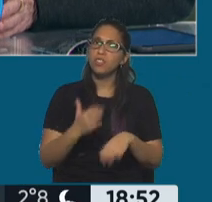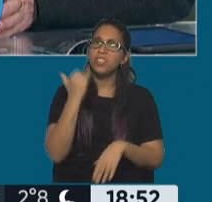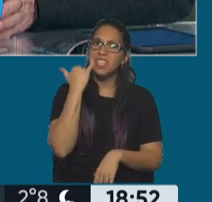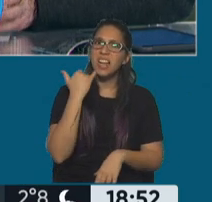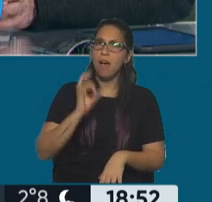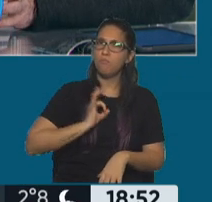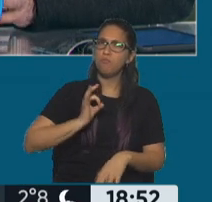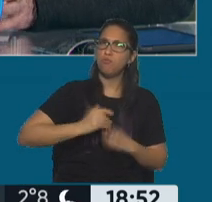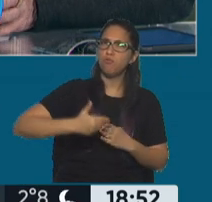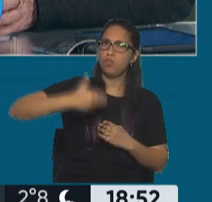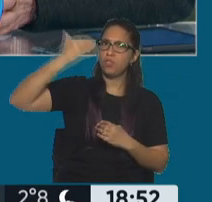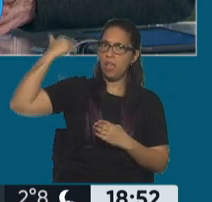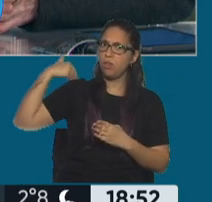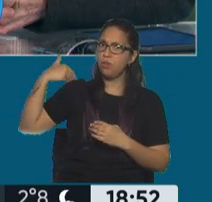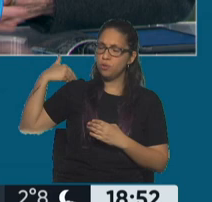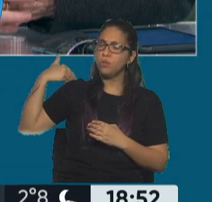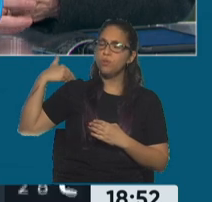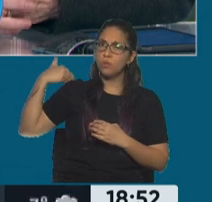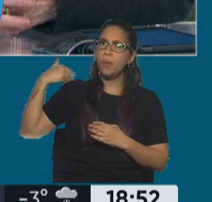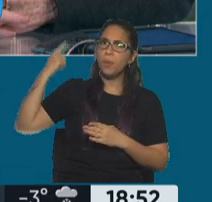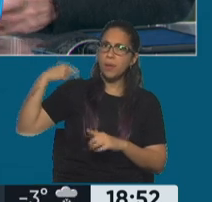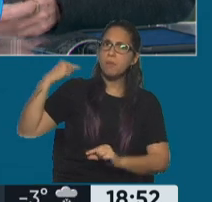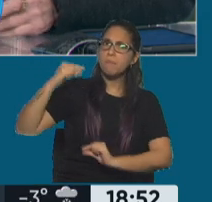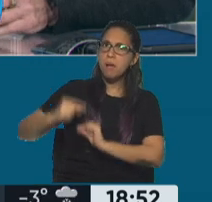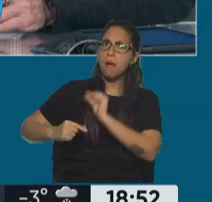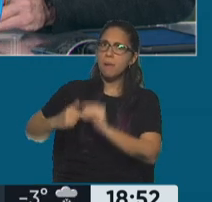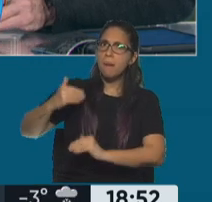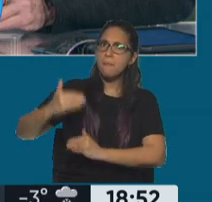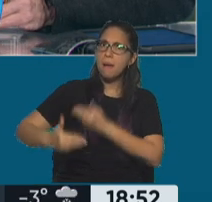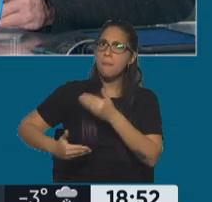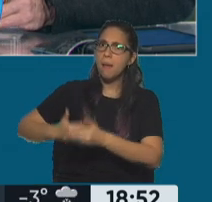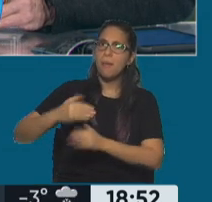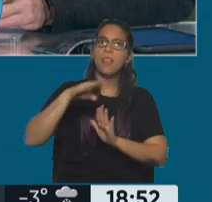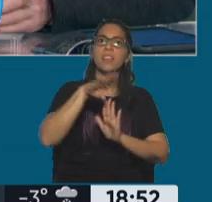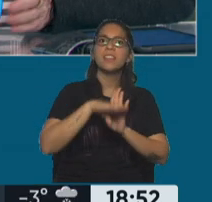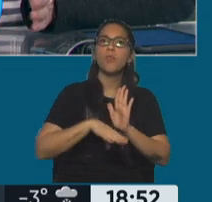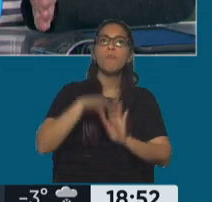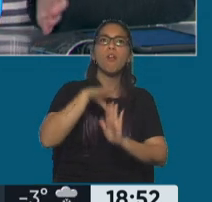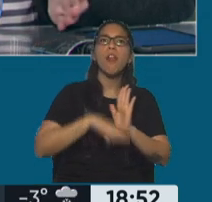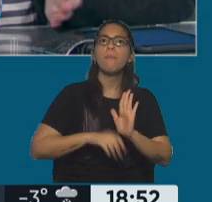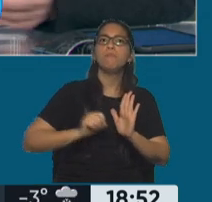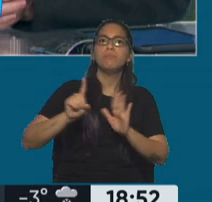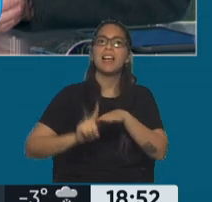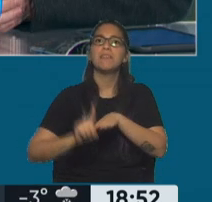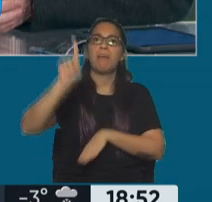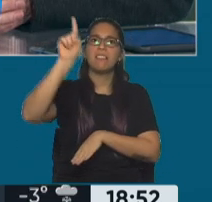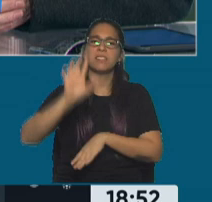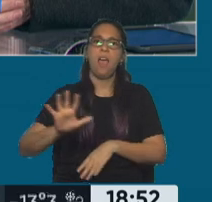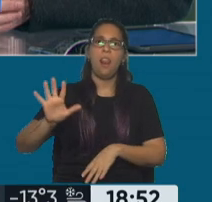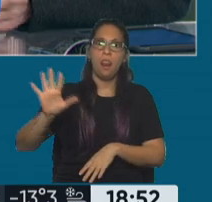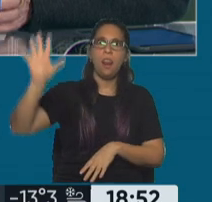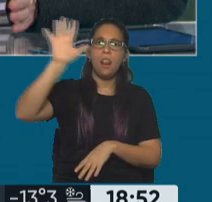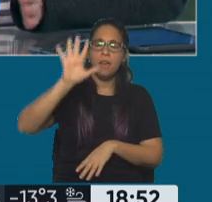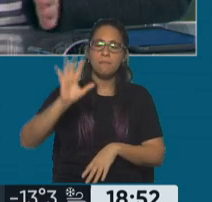décadas tiene décadas está desarrollando un programa espacial Y como dijo el Primer Ministro